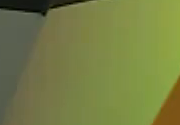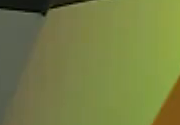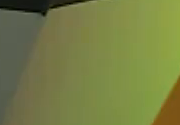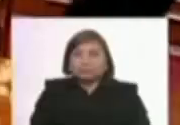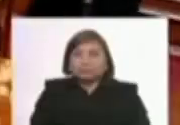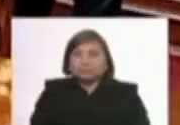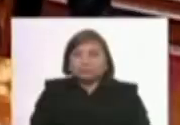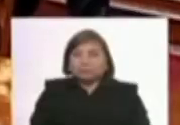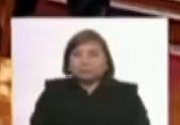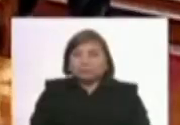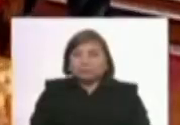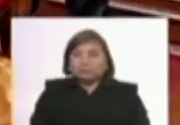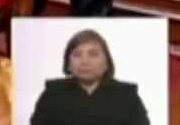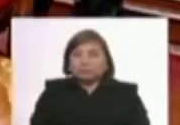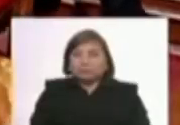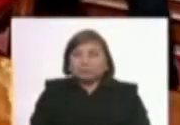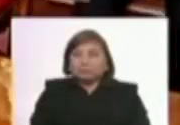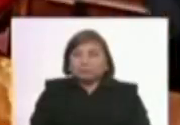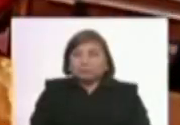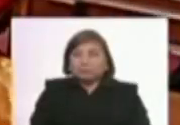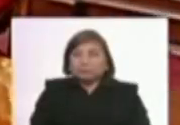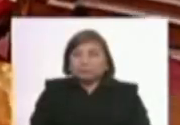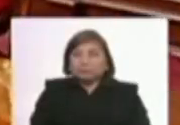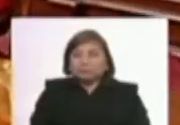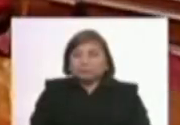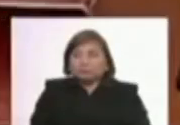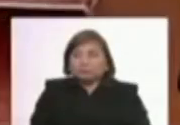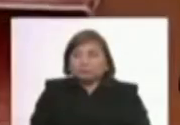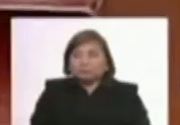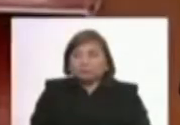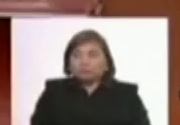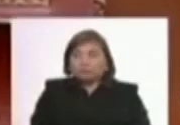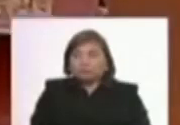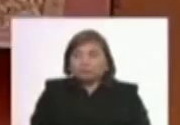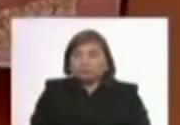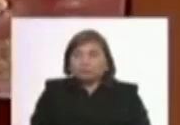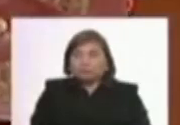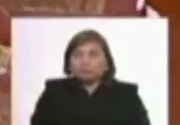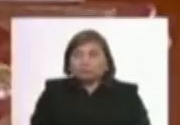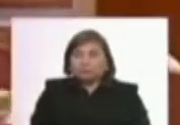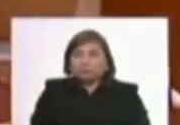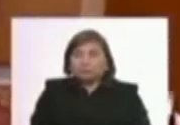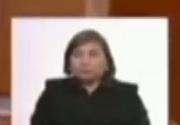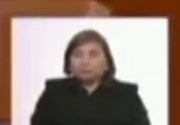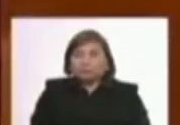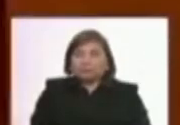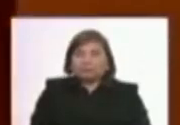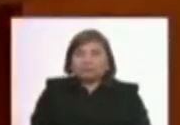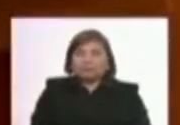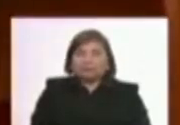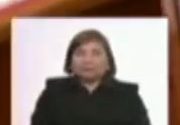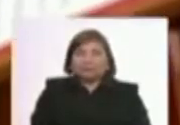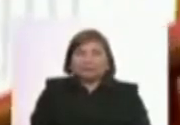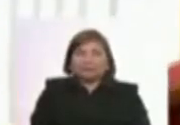hoy dice eso y todos le aplauden porque la solución a salir de este tipo que lo último que iba a hacer era secuestrar la democracia peruana